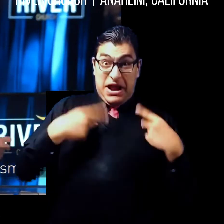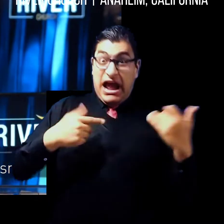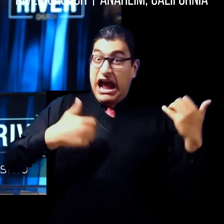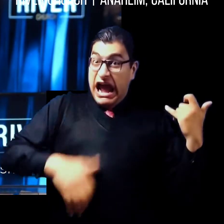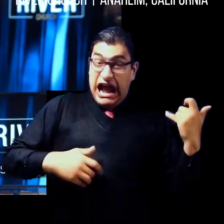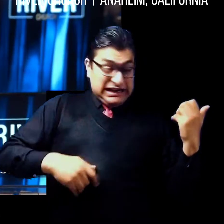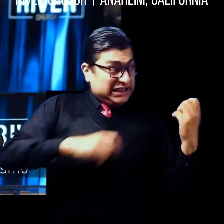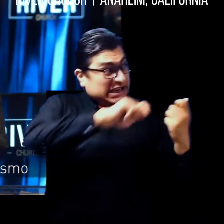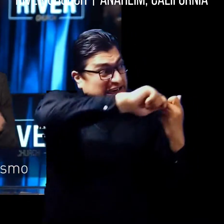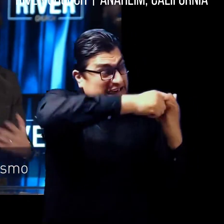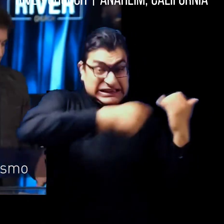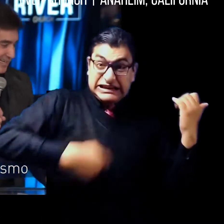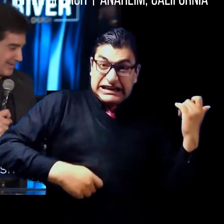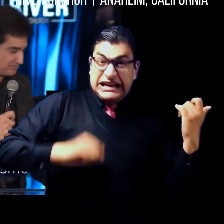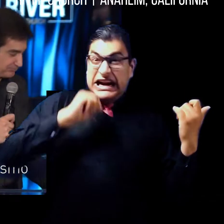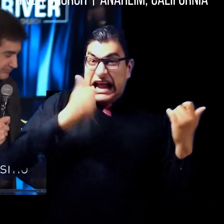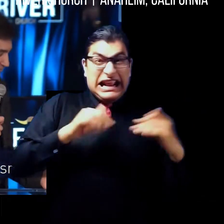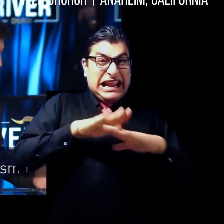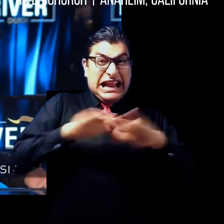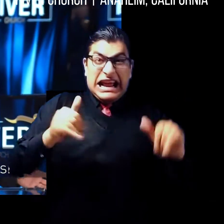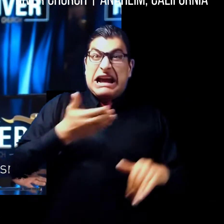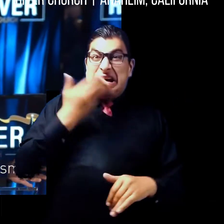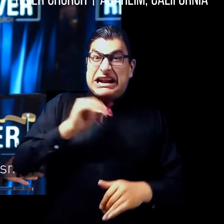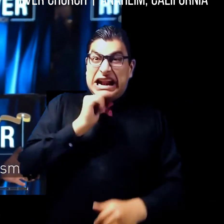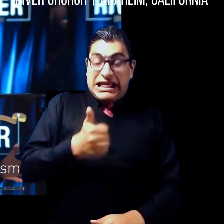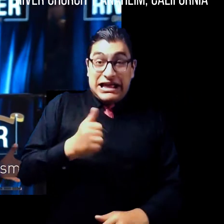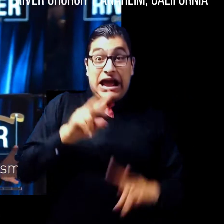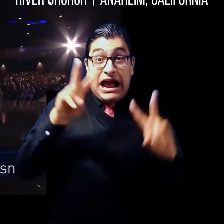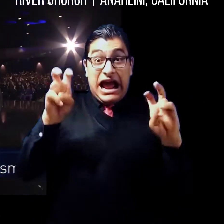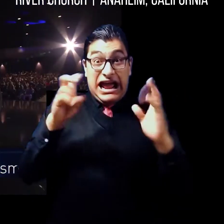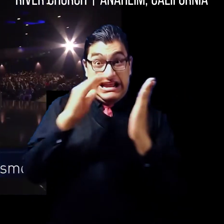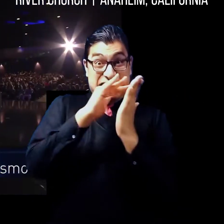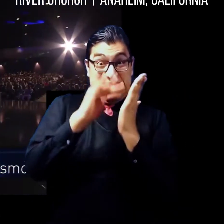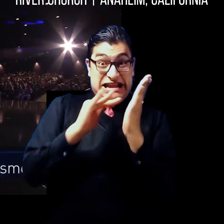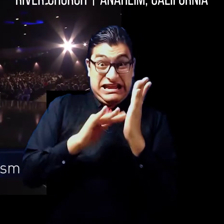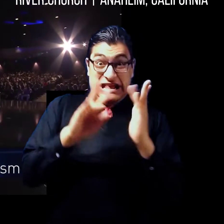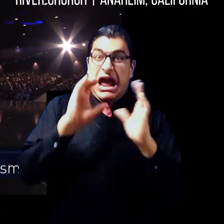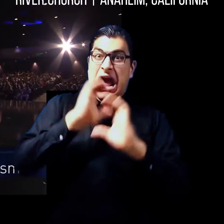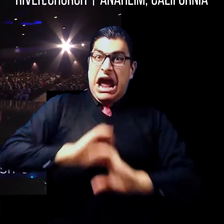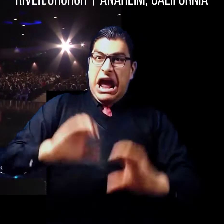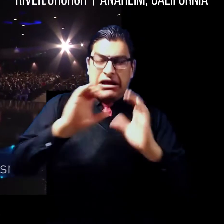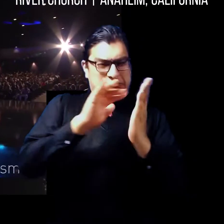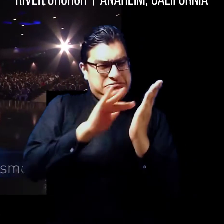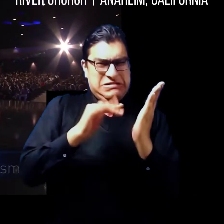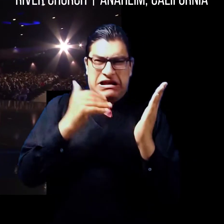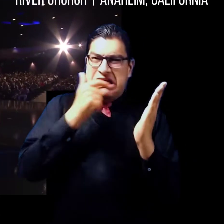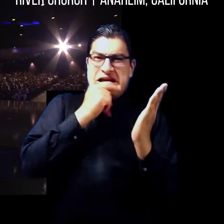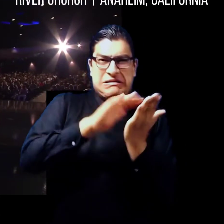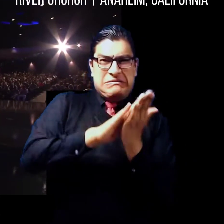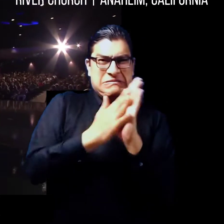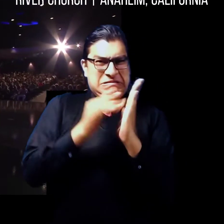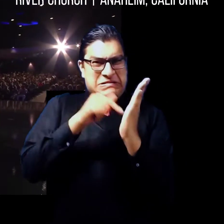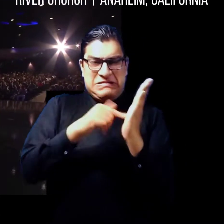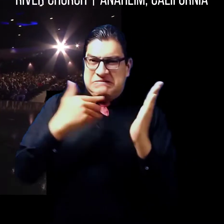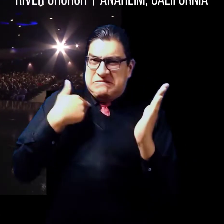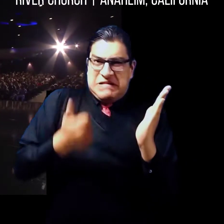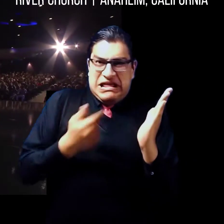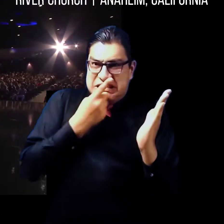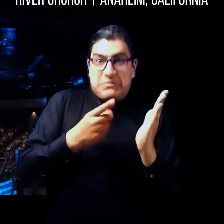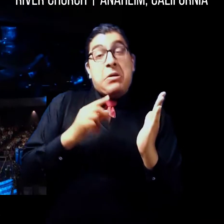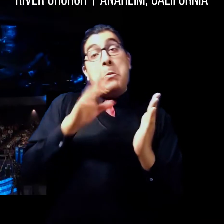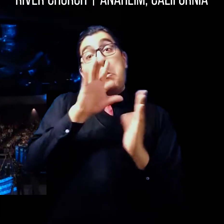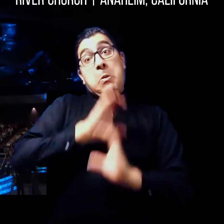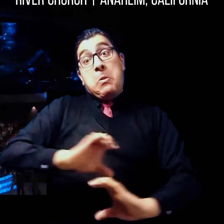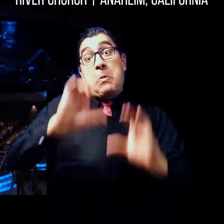una guitarra. Las letras eran temas traducidos del inglés que ni entendíamos lo que decía, pero los repetíamos.